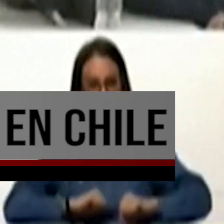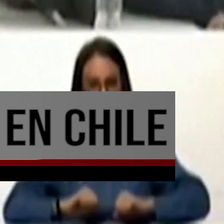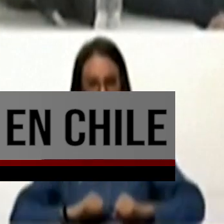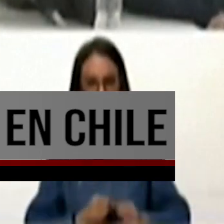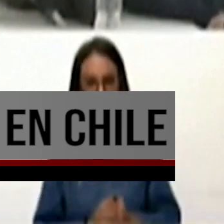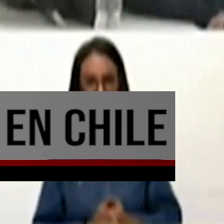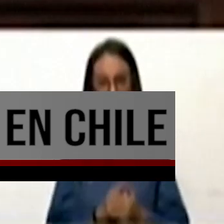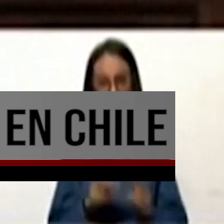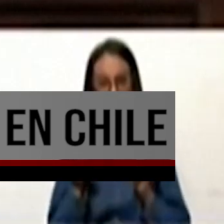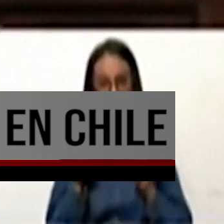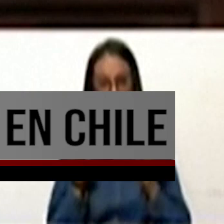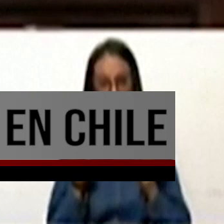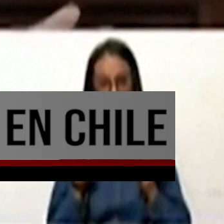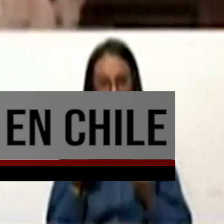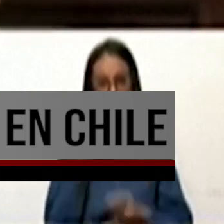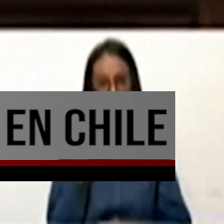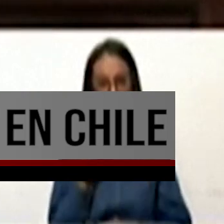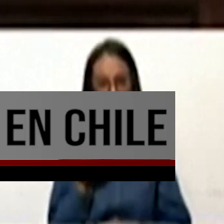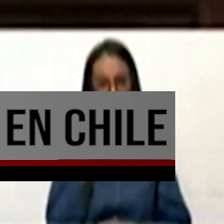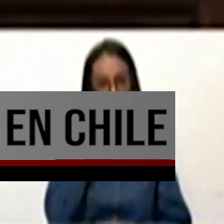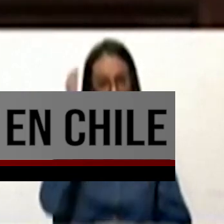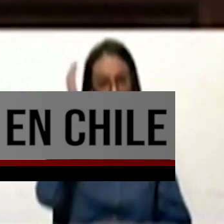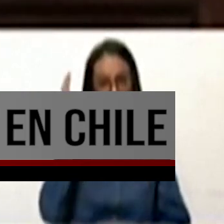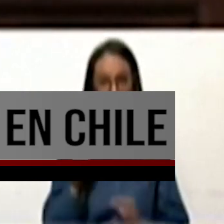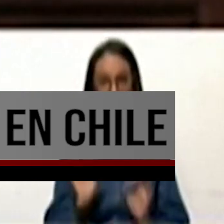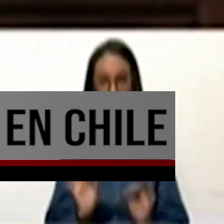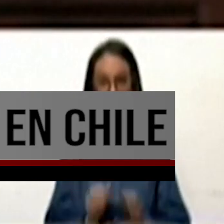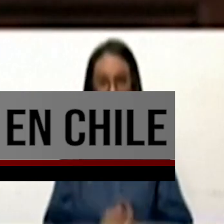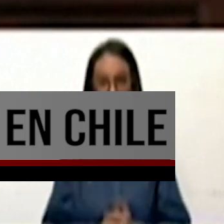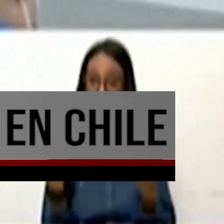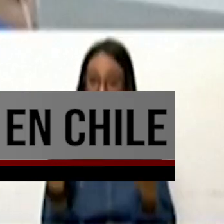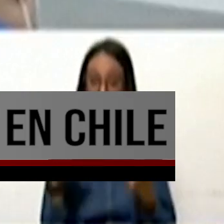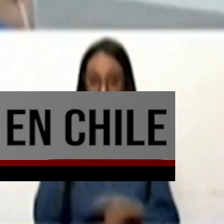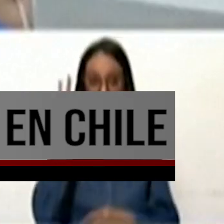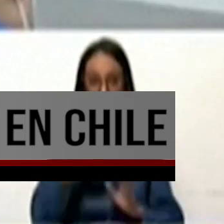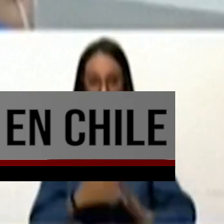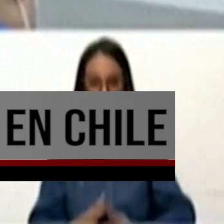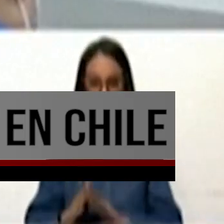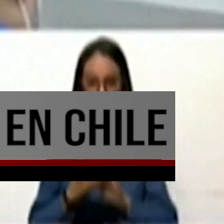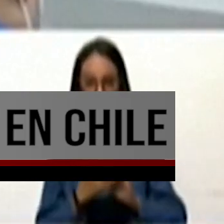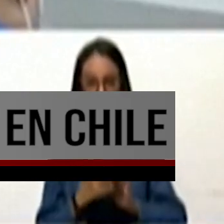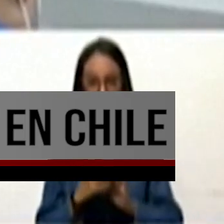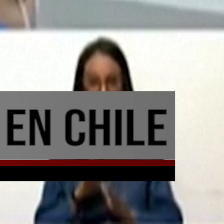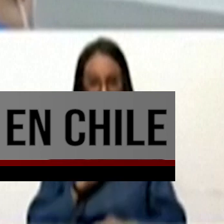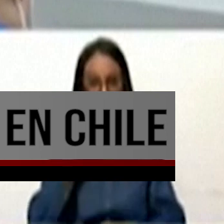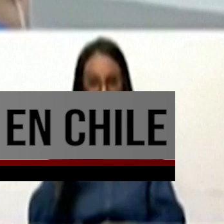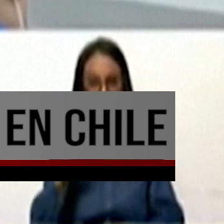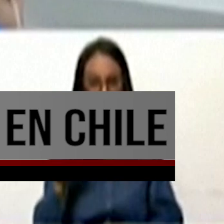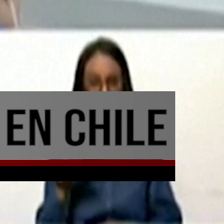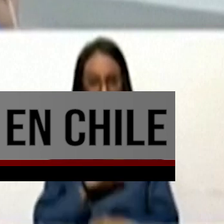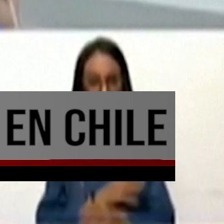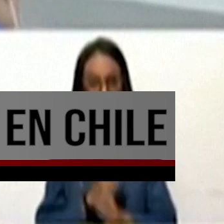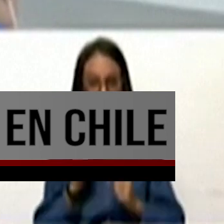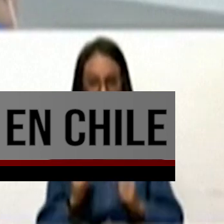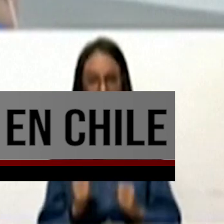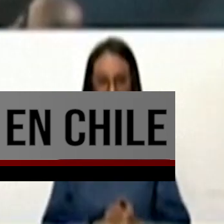constitucional en Chile. Tras el aplastante triunfo del rechazo en el plebiscito del domingo, el mandatario indicó que los intentos de cambiar la constitución en